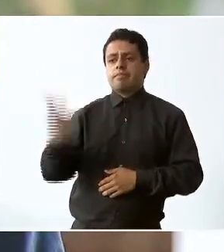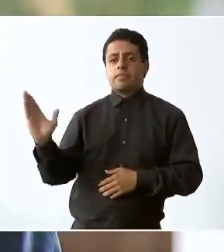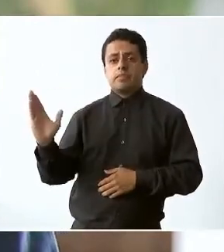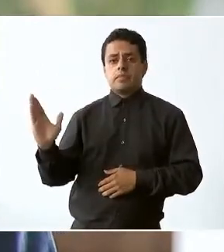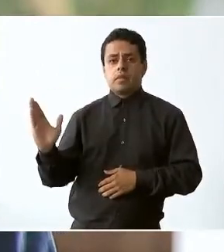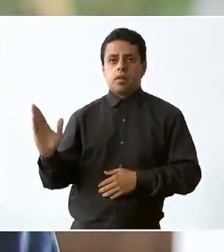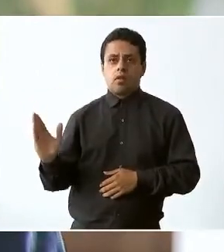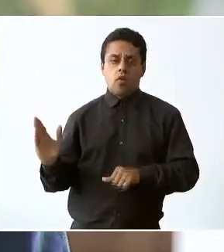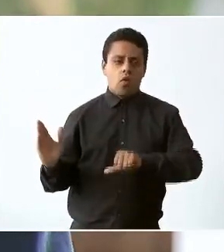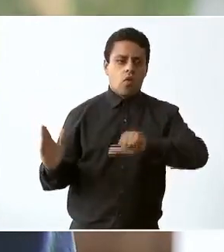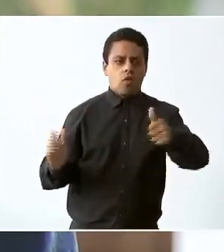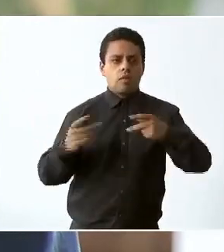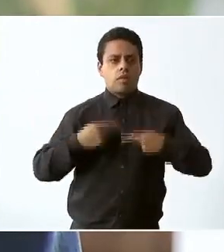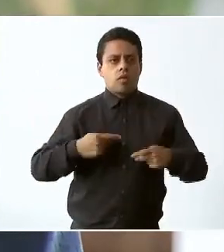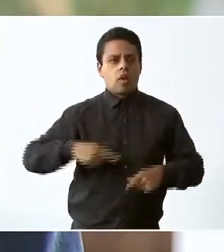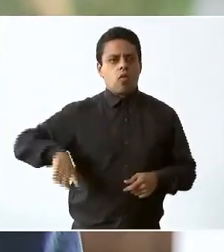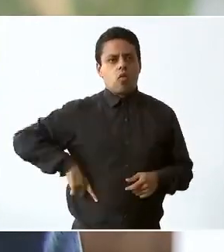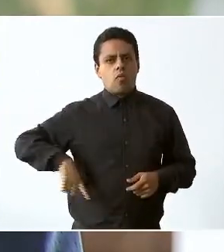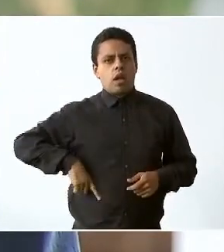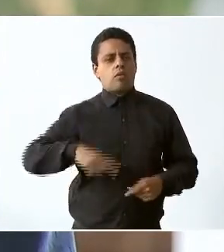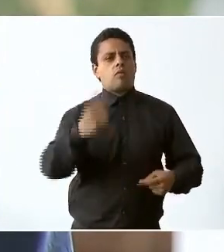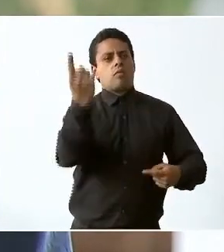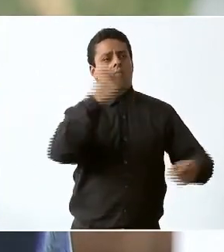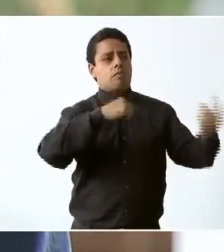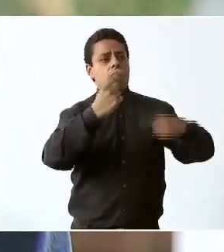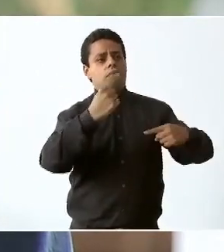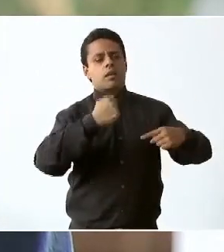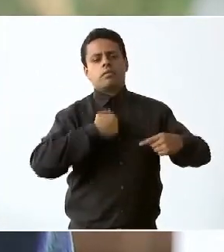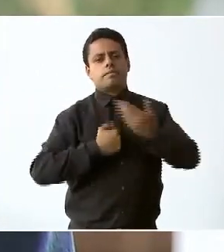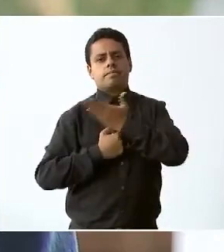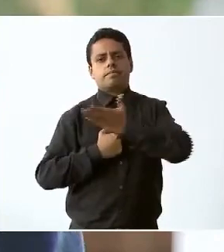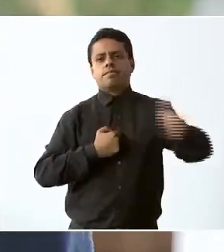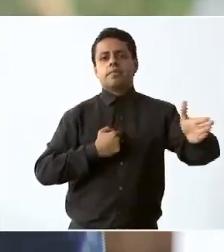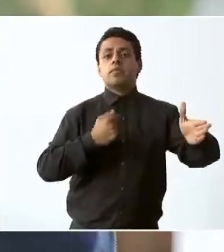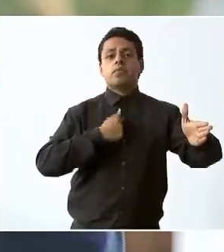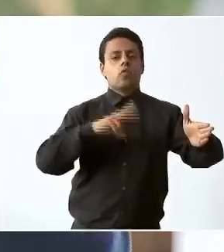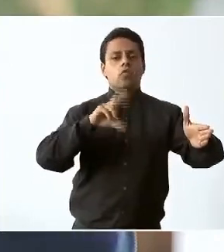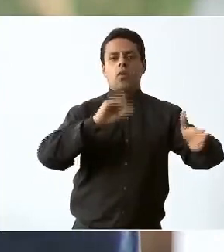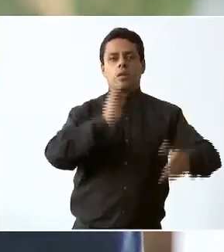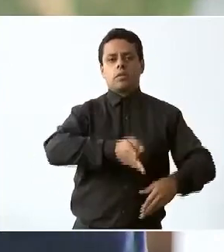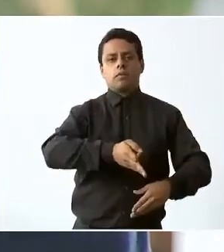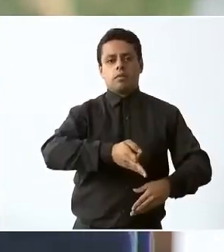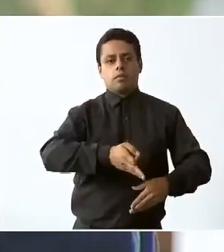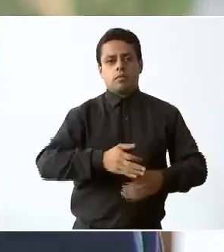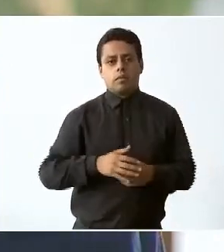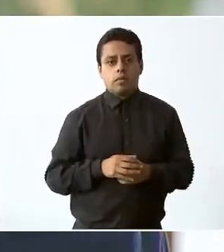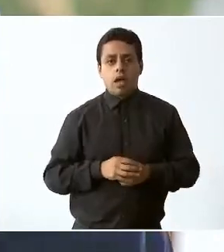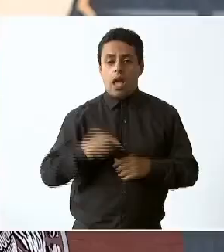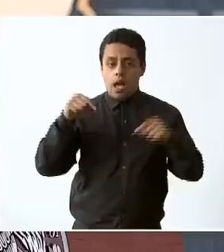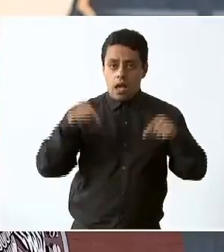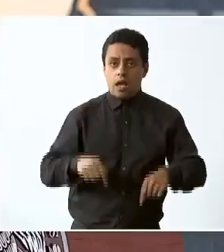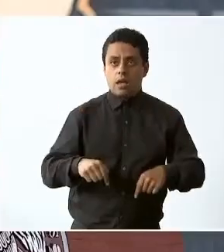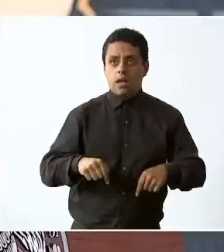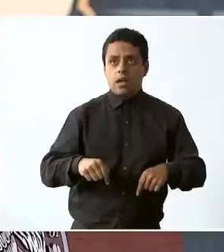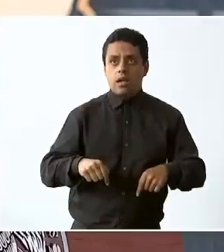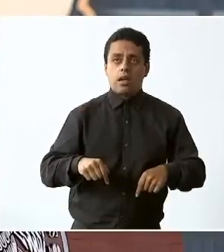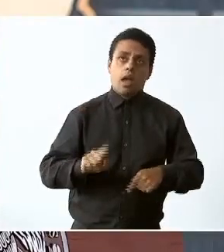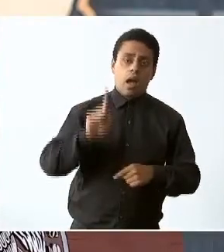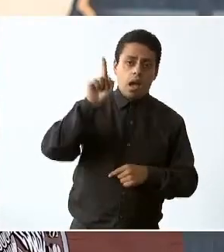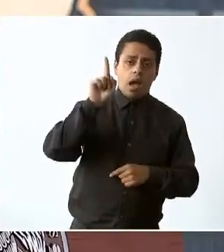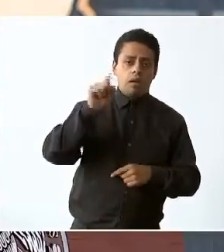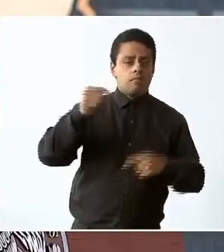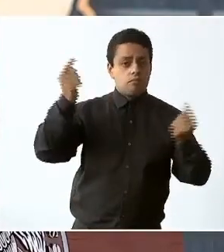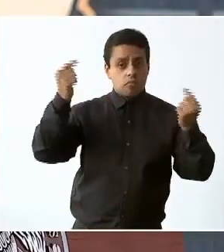ante torpes soberanos, yo no acepto a los tiranos, ni aquí abajo, ni allá